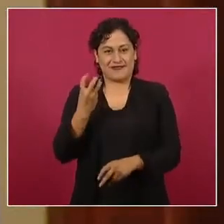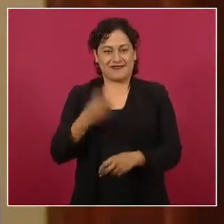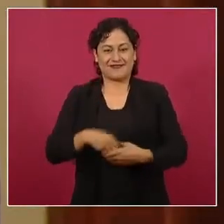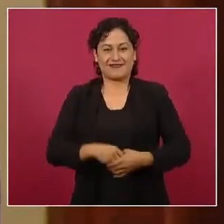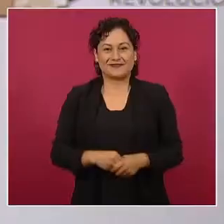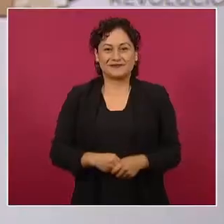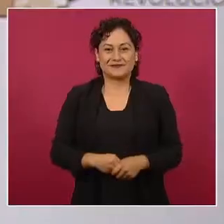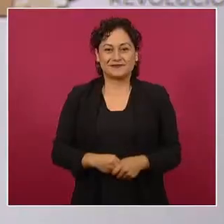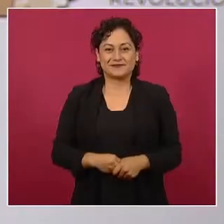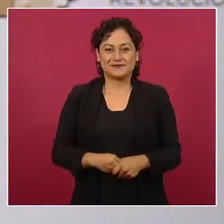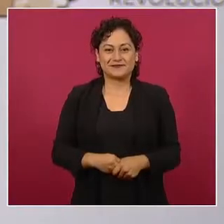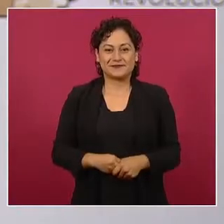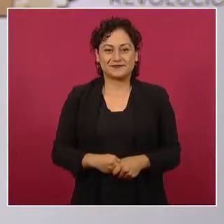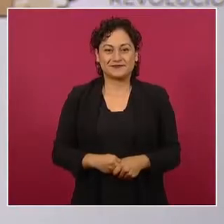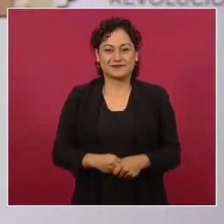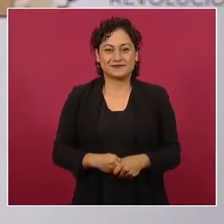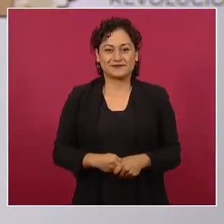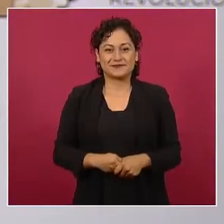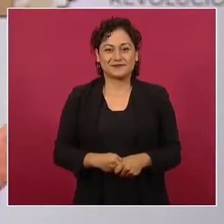Bueno,